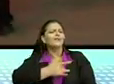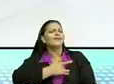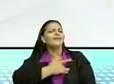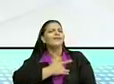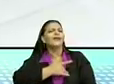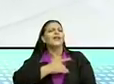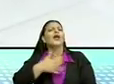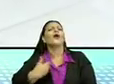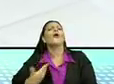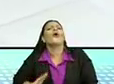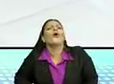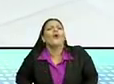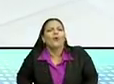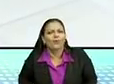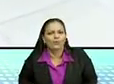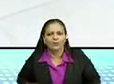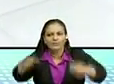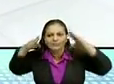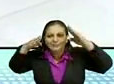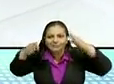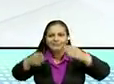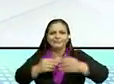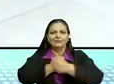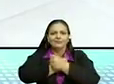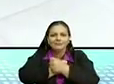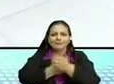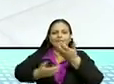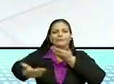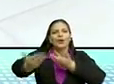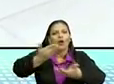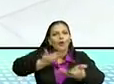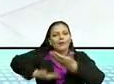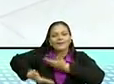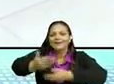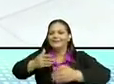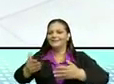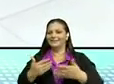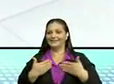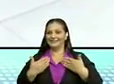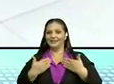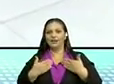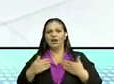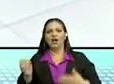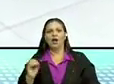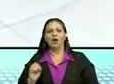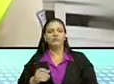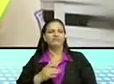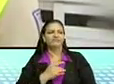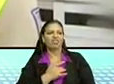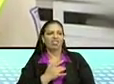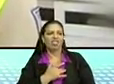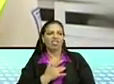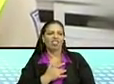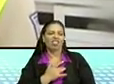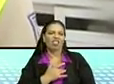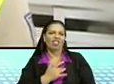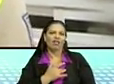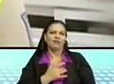fallado a veces como padres, nos hemos dejado dominar de los hijos y aquí estamos lamentándonos.